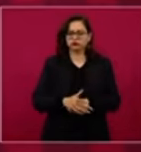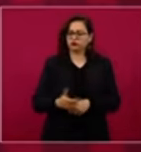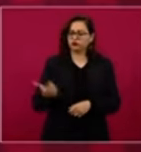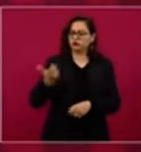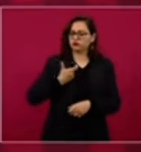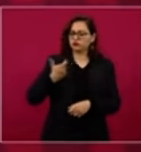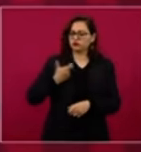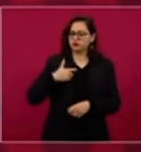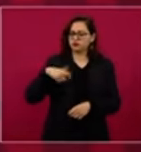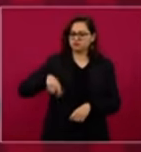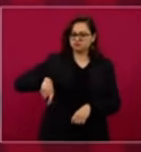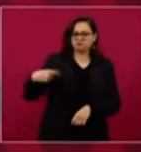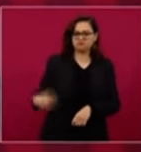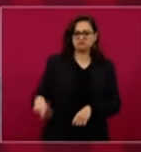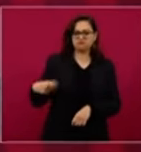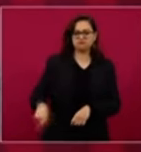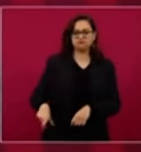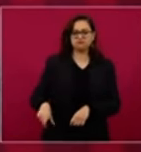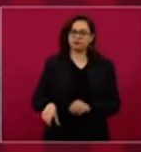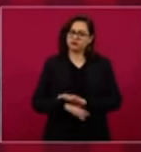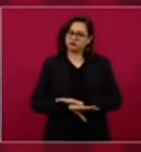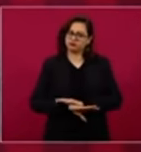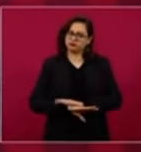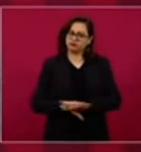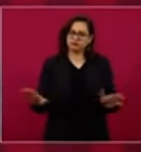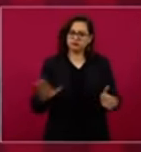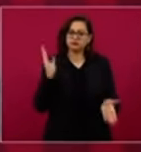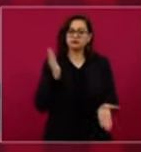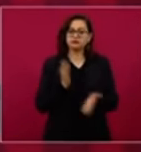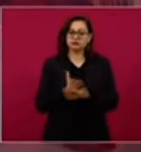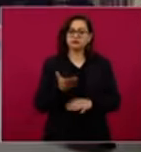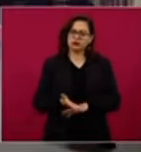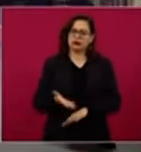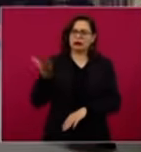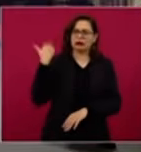sueldos a los que estaban acostumbrados en el pasado. Gracias.